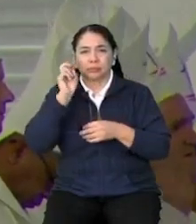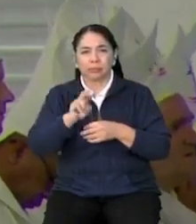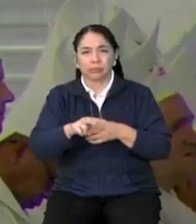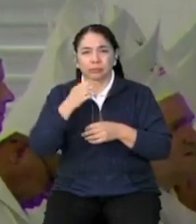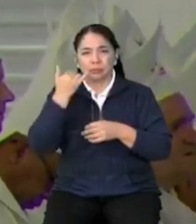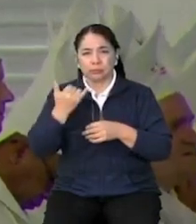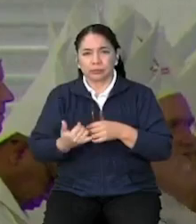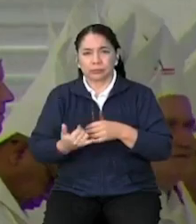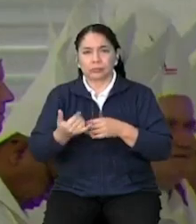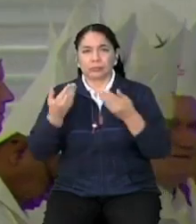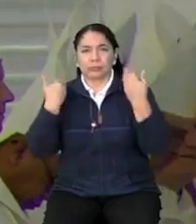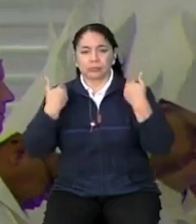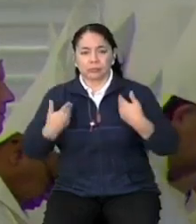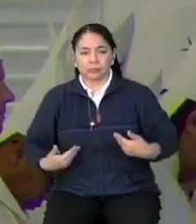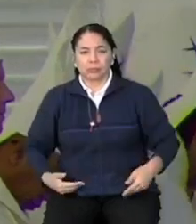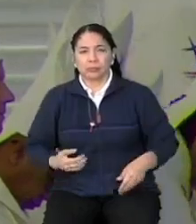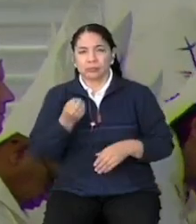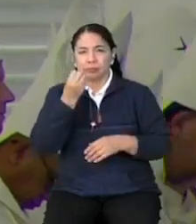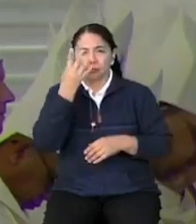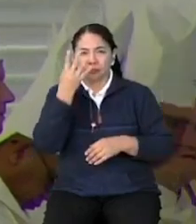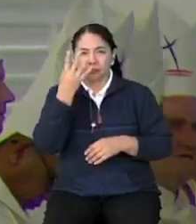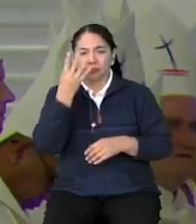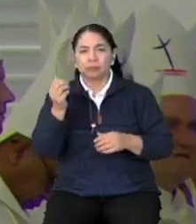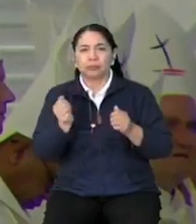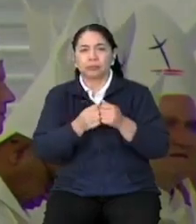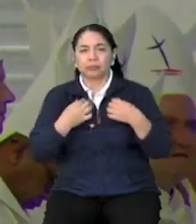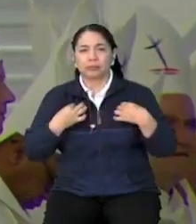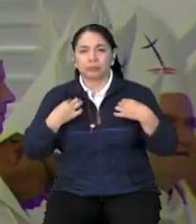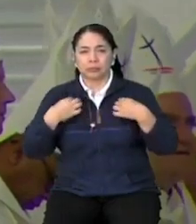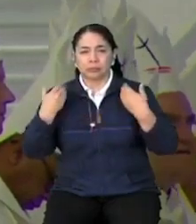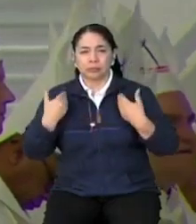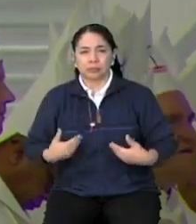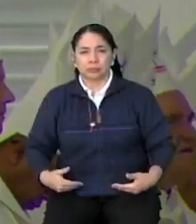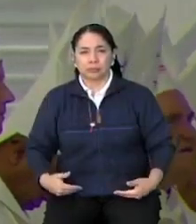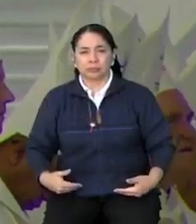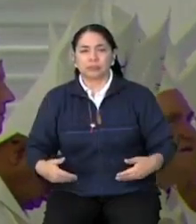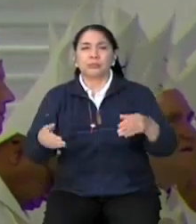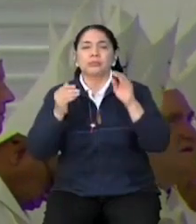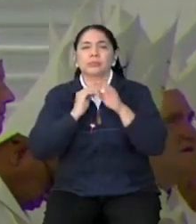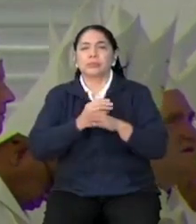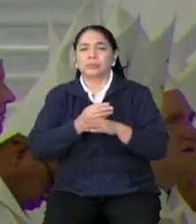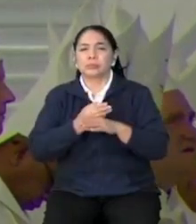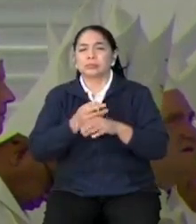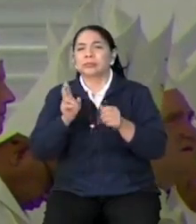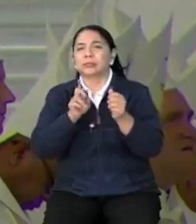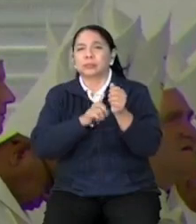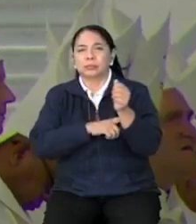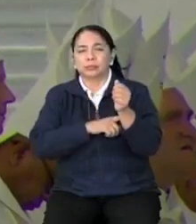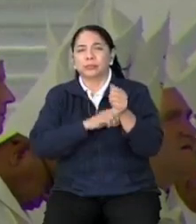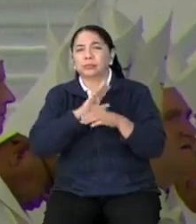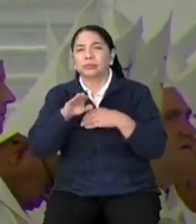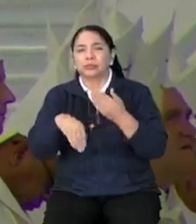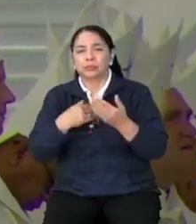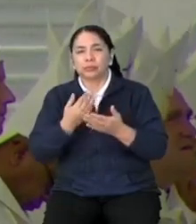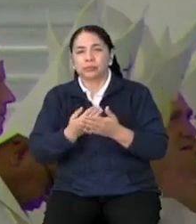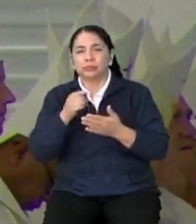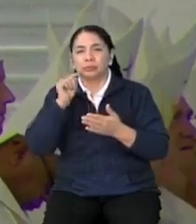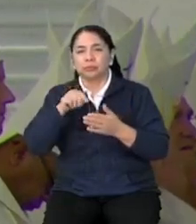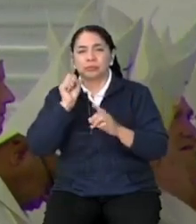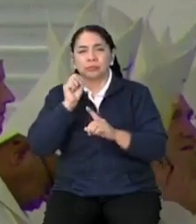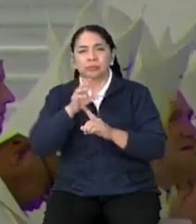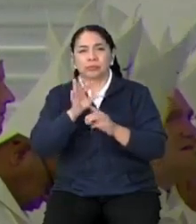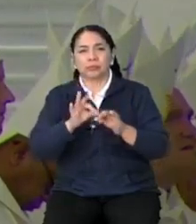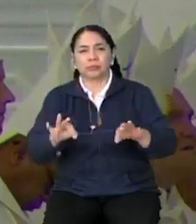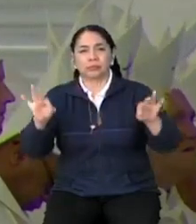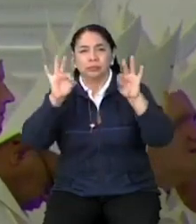con sus trajes blancos con sus trajes típicos Este es un signo importante